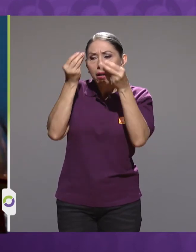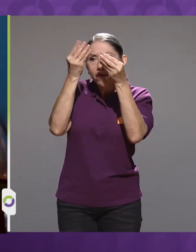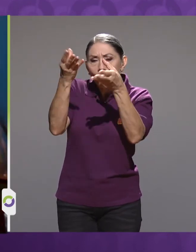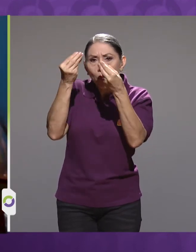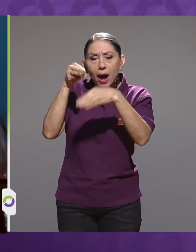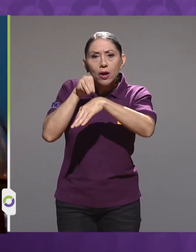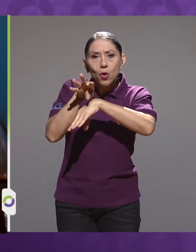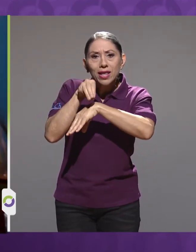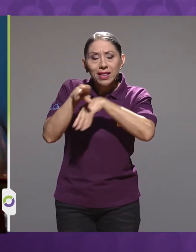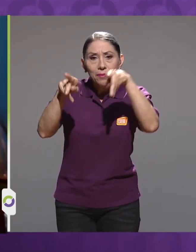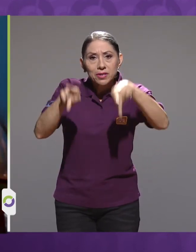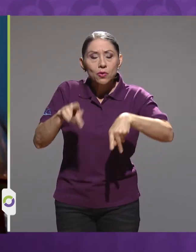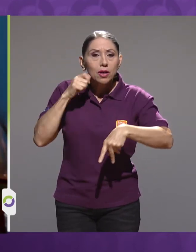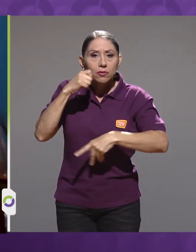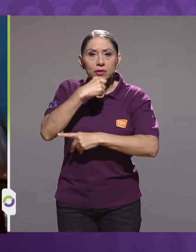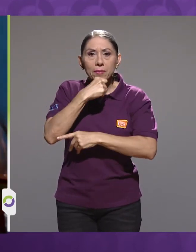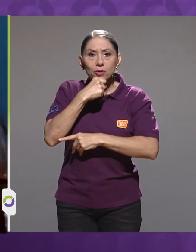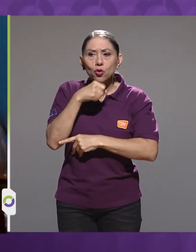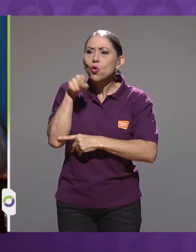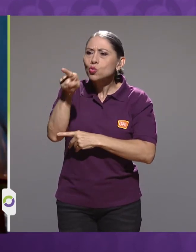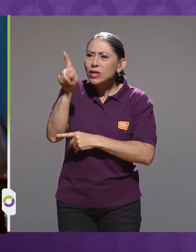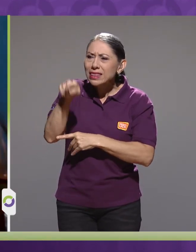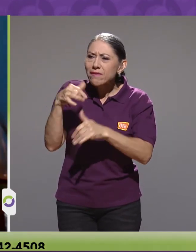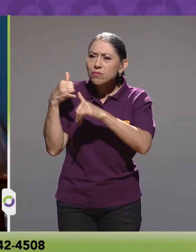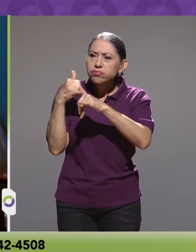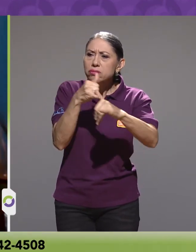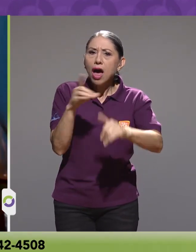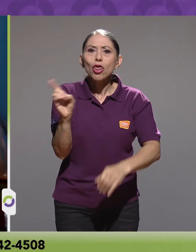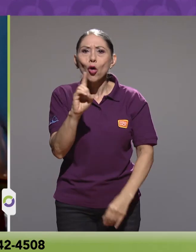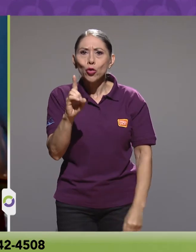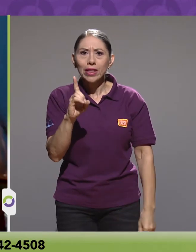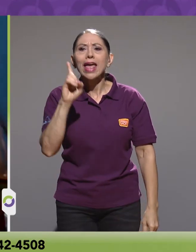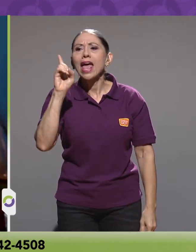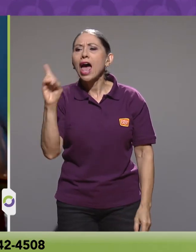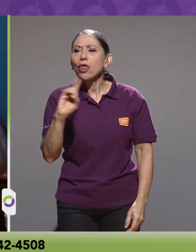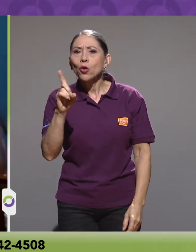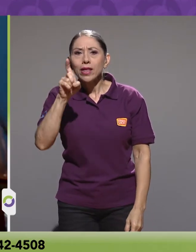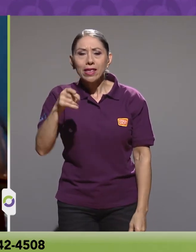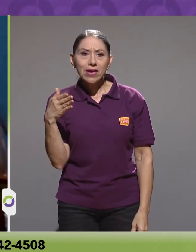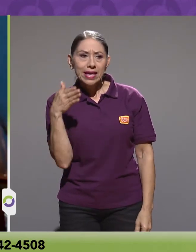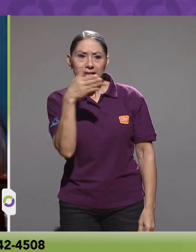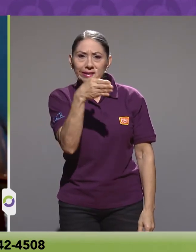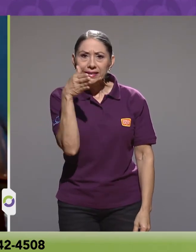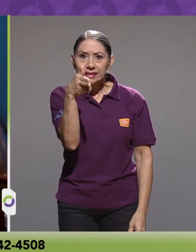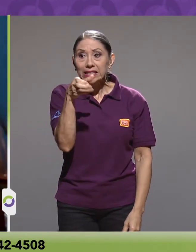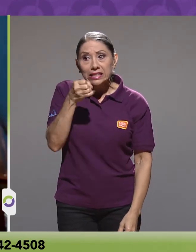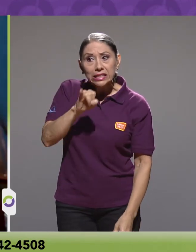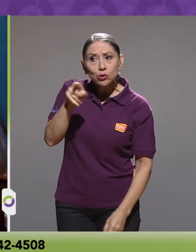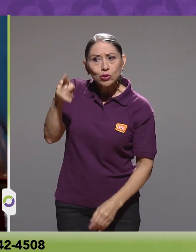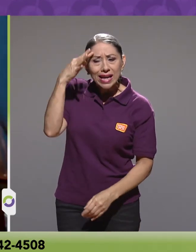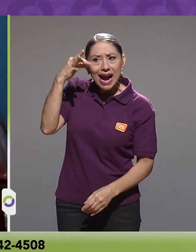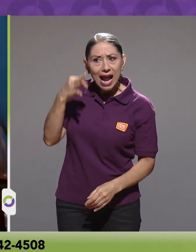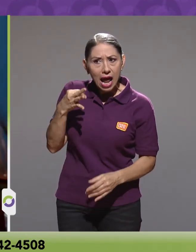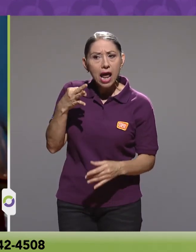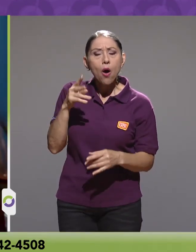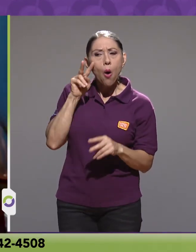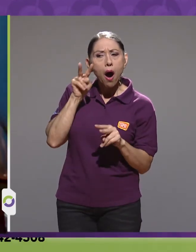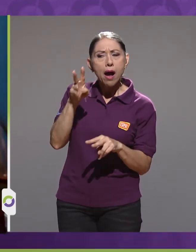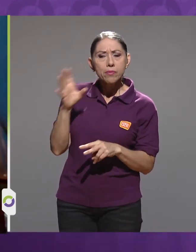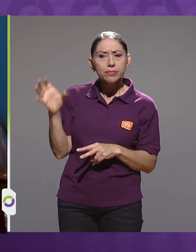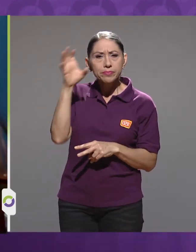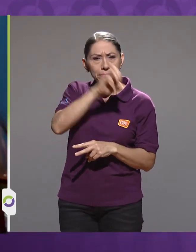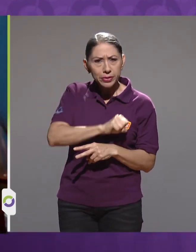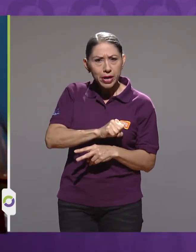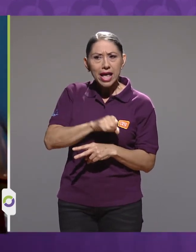y orientar a la población adulta mayor sobre a dónde debe recurrir en situaciones en las que se considere que está